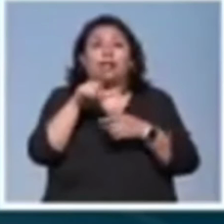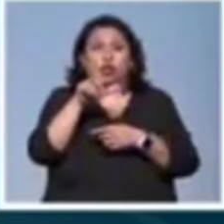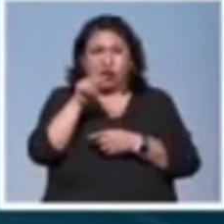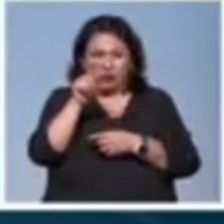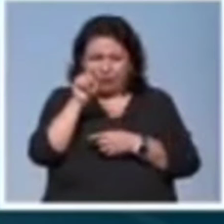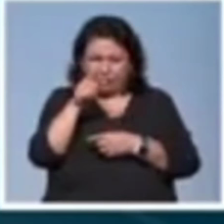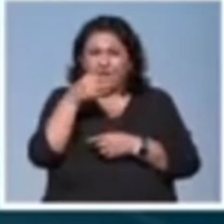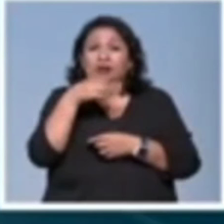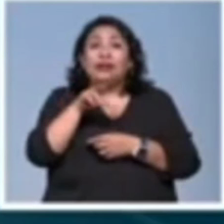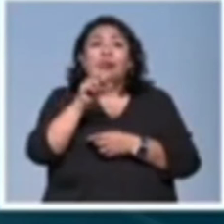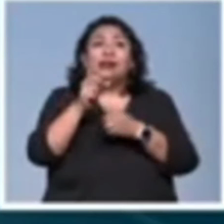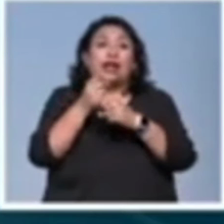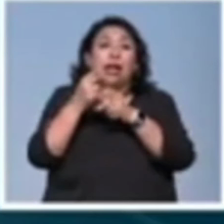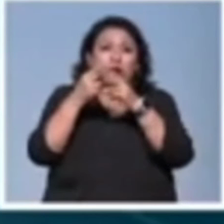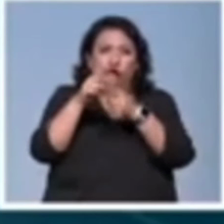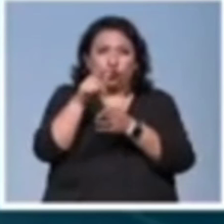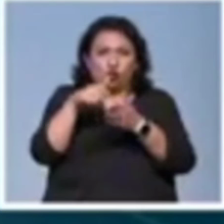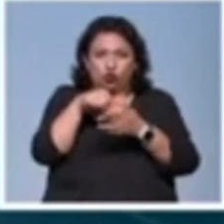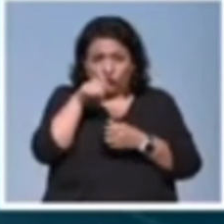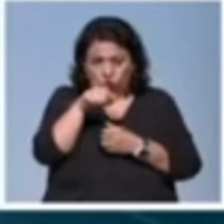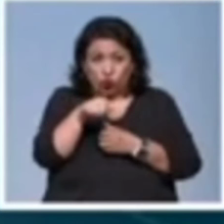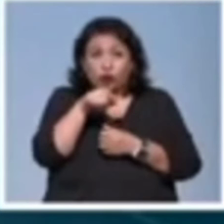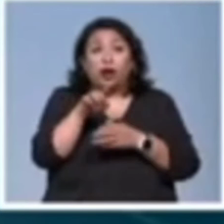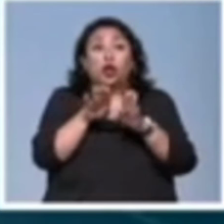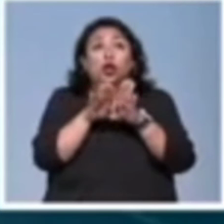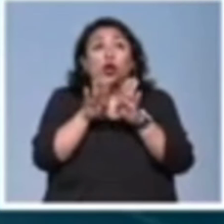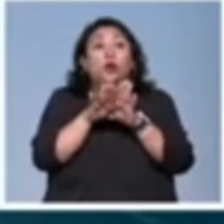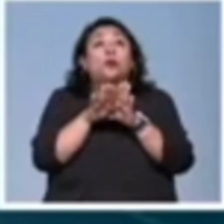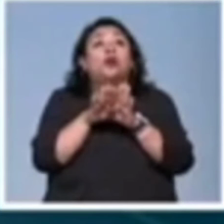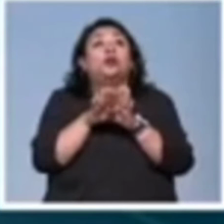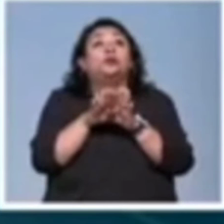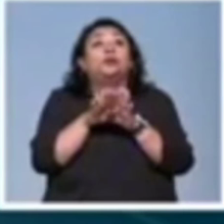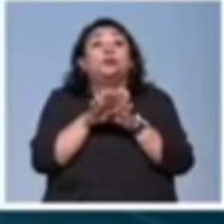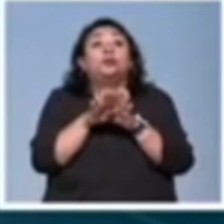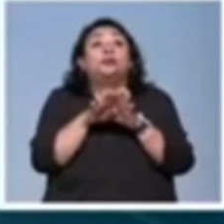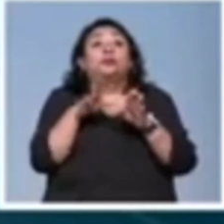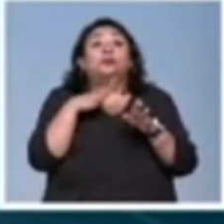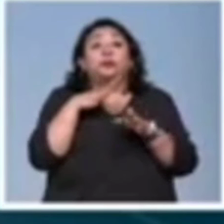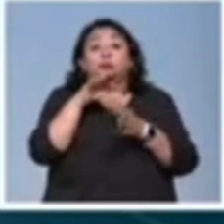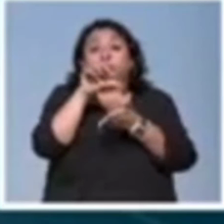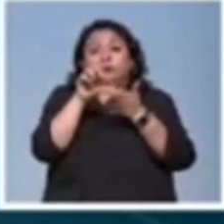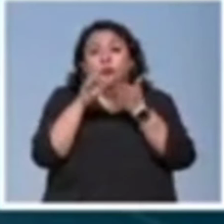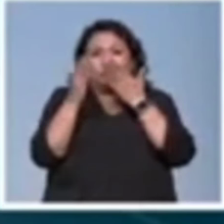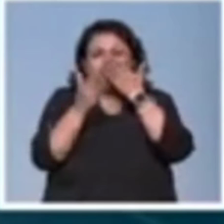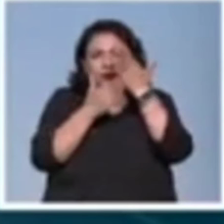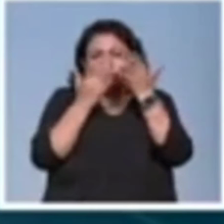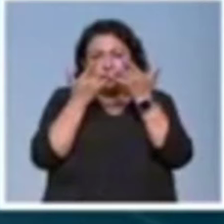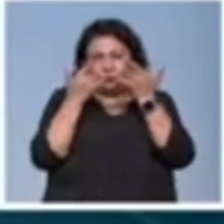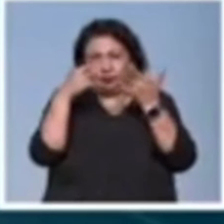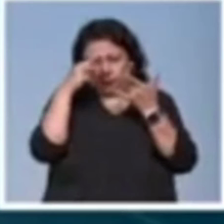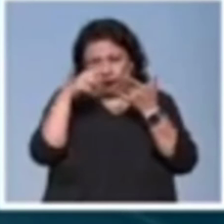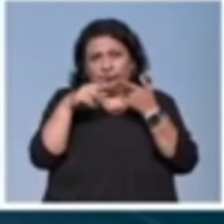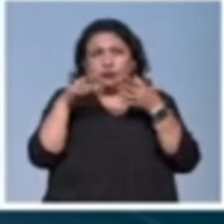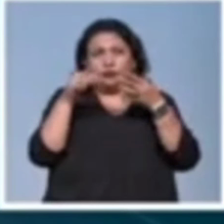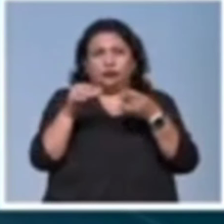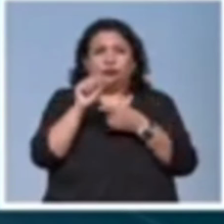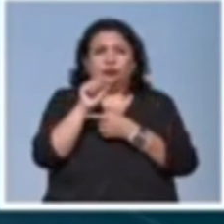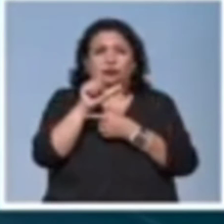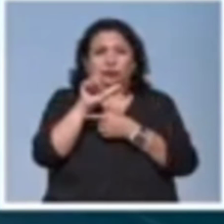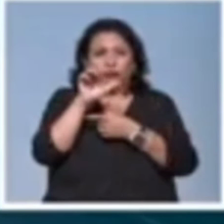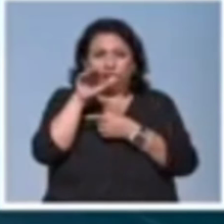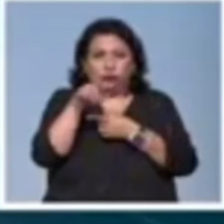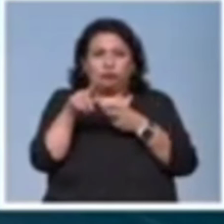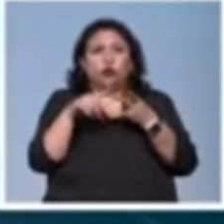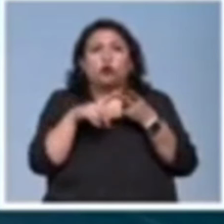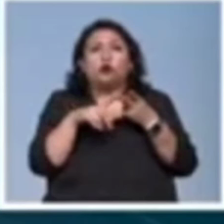también celebra 30 años de este espacio a través de los fondos del Centro de Estudios de Historia de México de Fundación Carlos Slim,